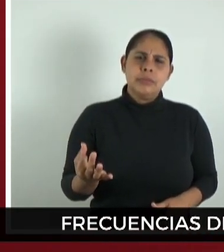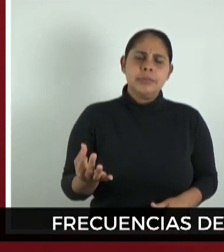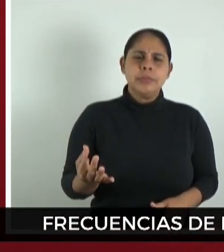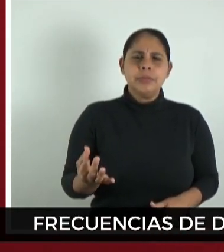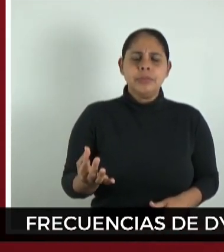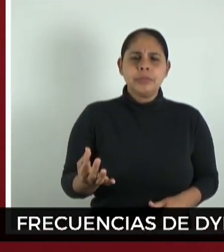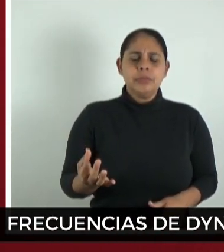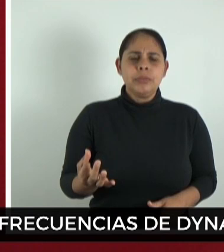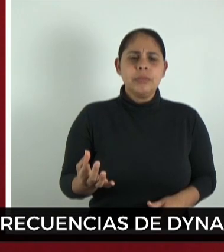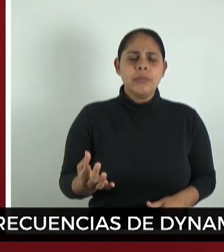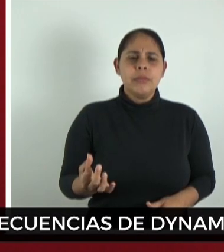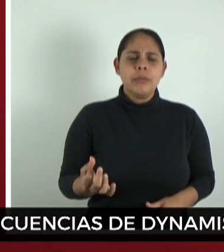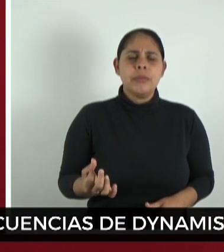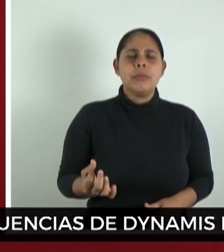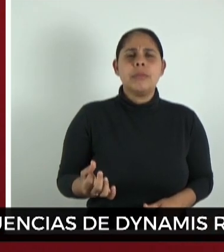el único